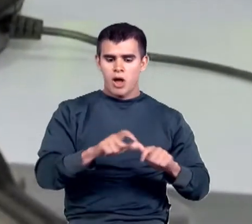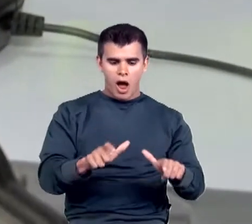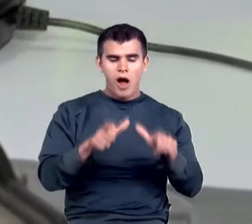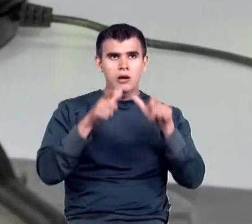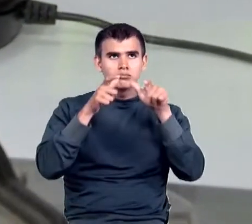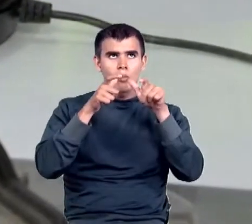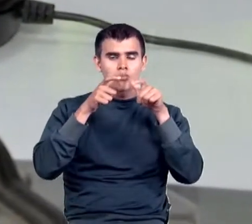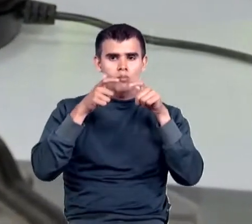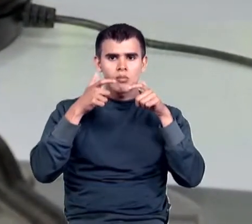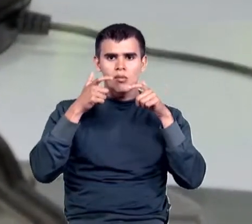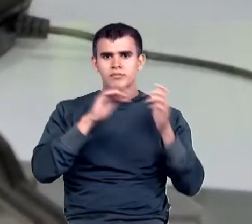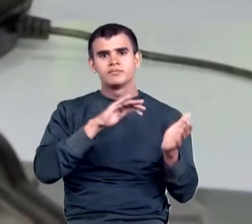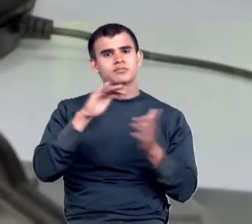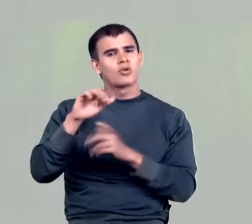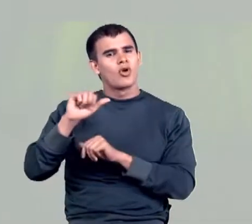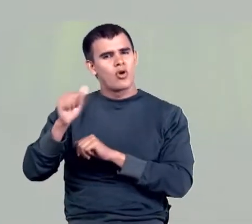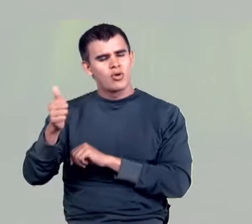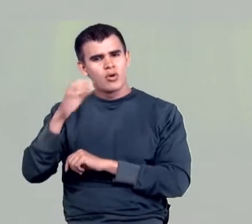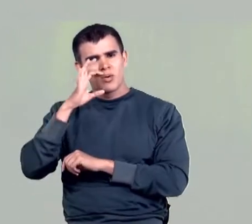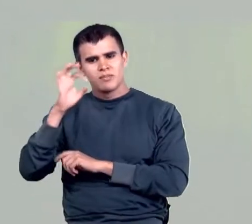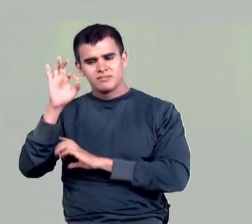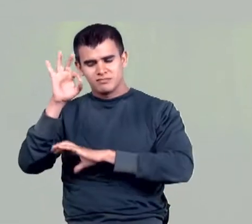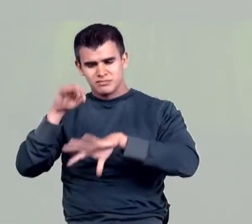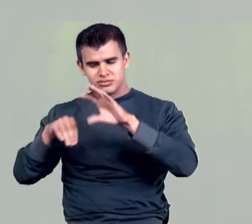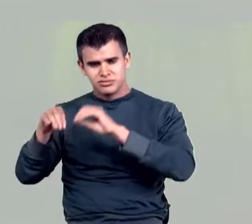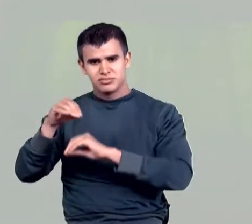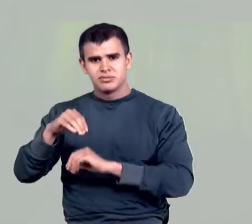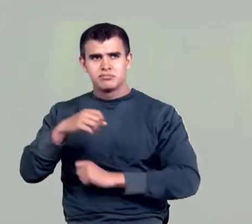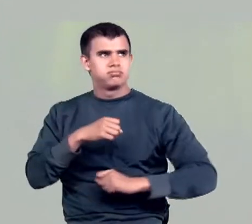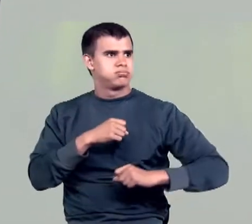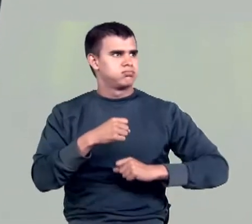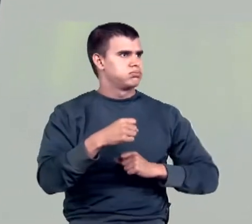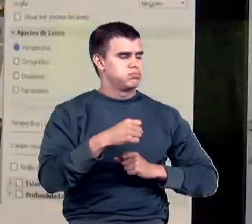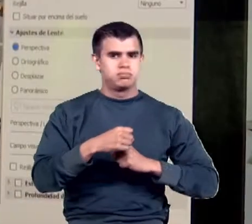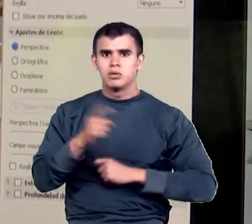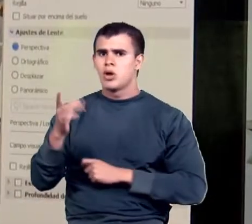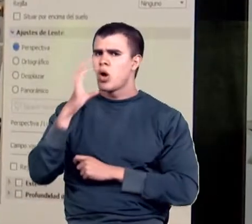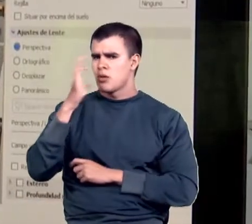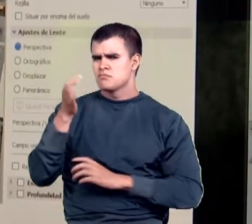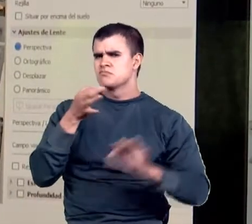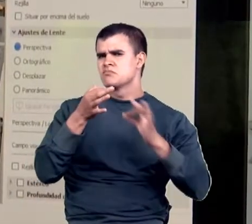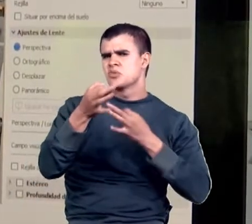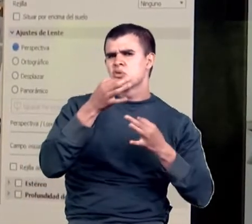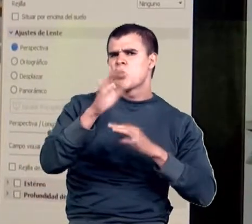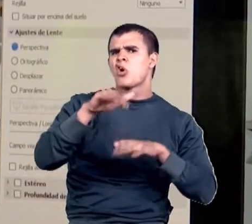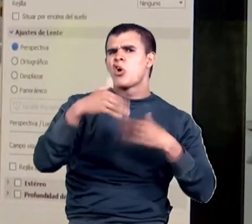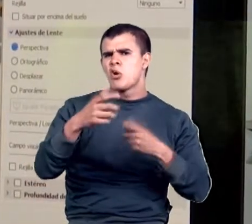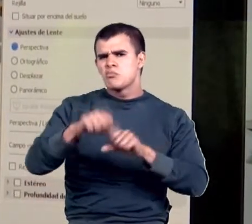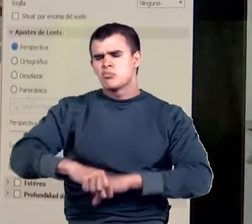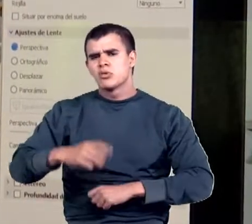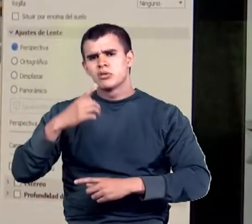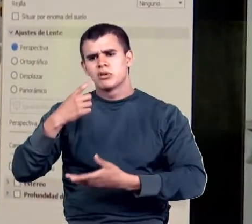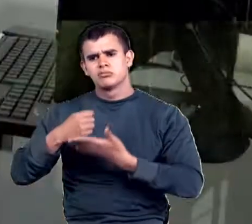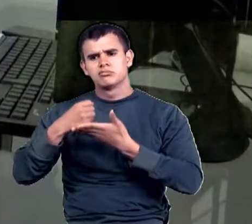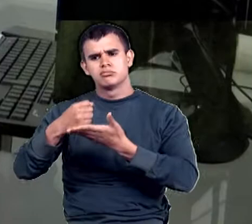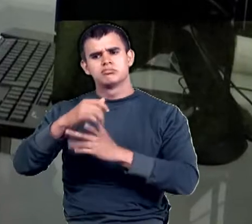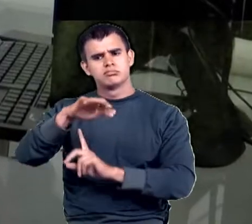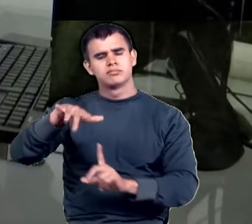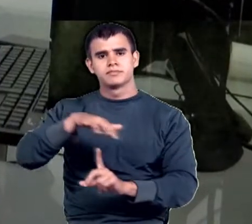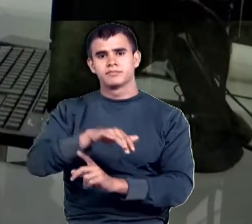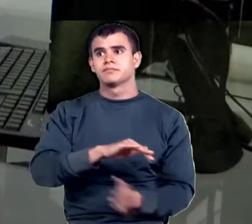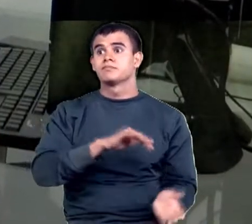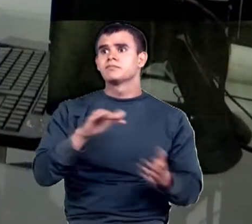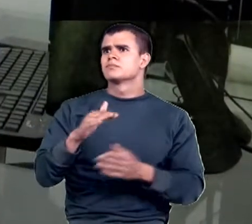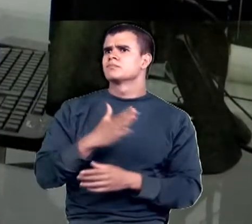Daniel Caicedo, diseñador mecatrónico, mencionó cómo desde la ingeniería y el diseño se puede ayudar el medio ambiente. Nos gustan